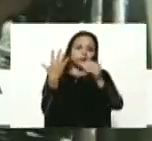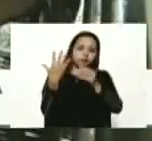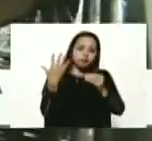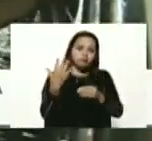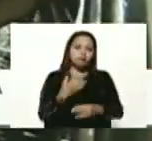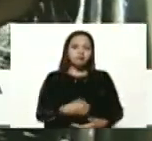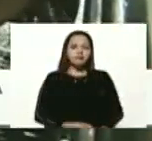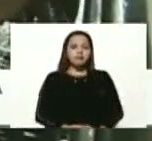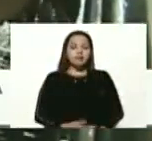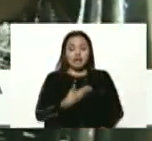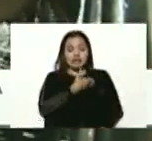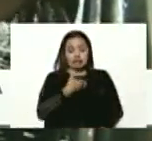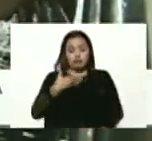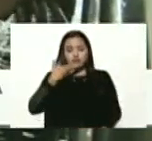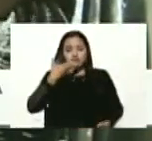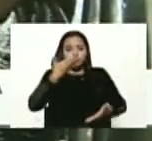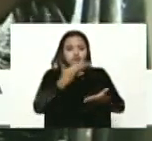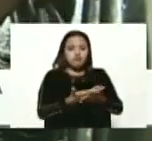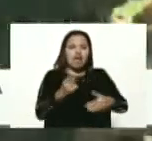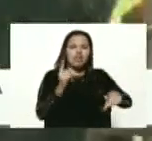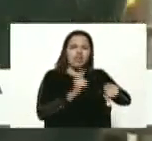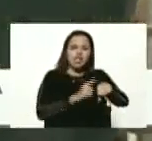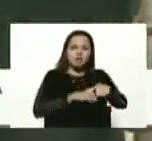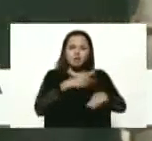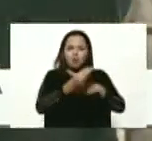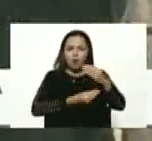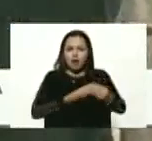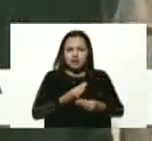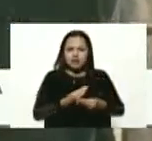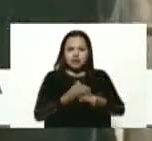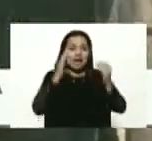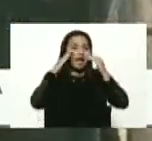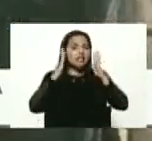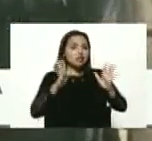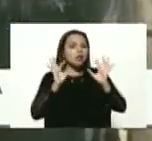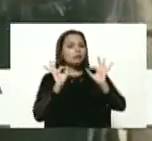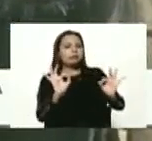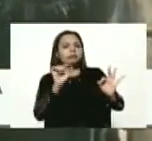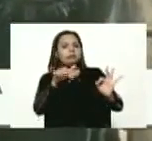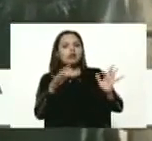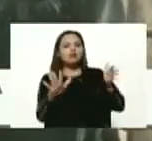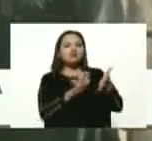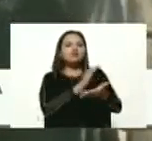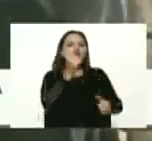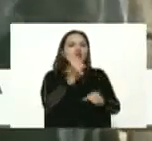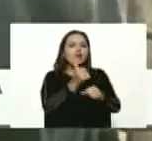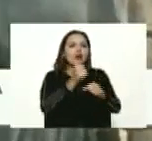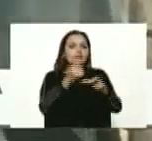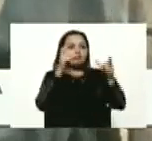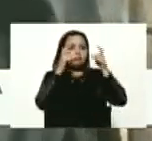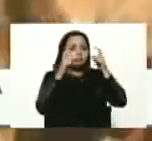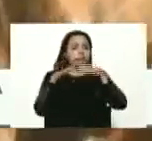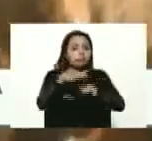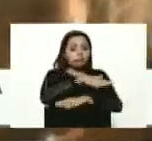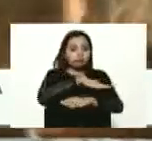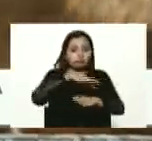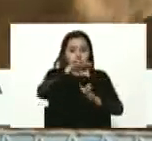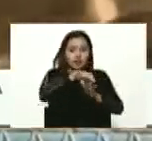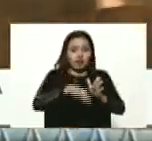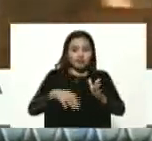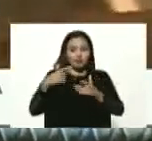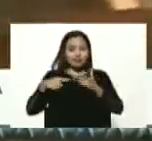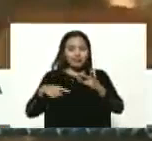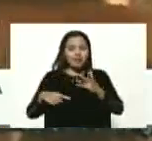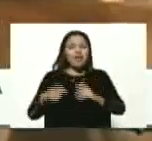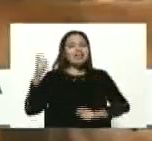personalmente quiero agradecerle el tiempo que se está tomando en prestarle atención al sector productivo. Realmente